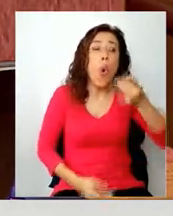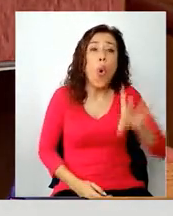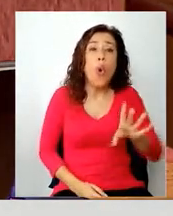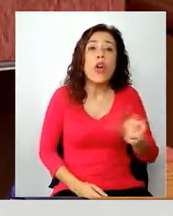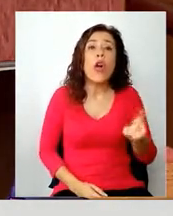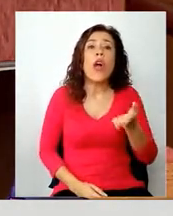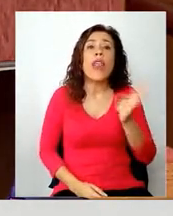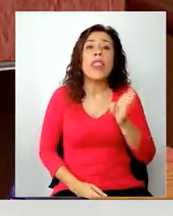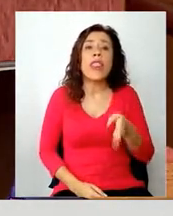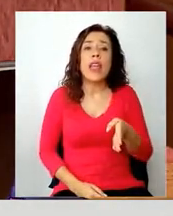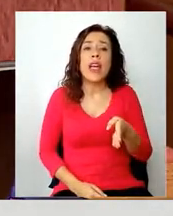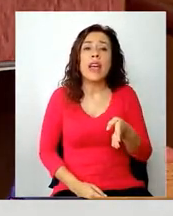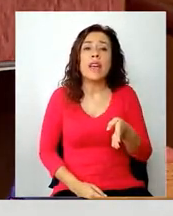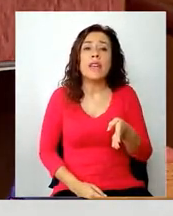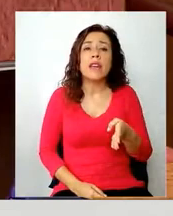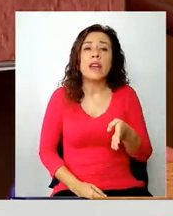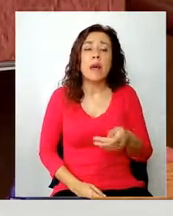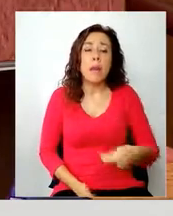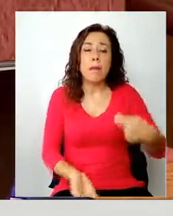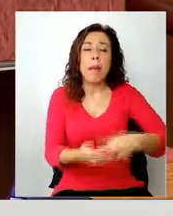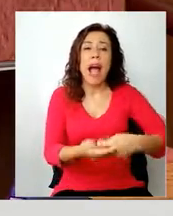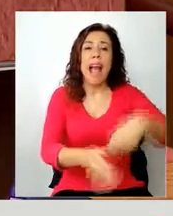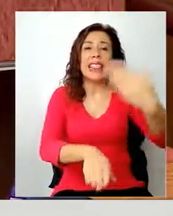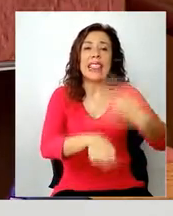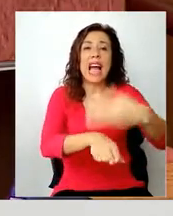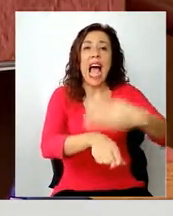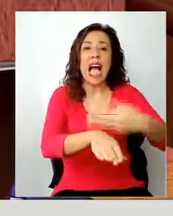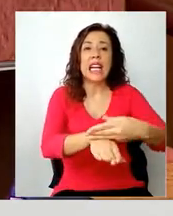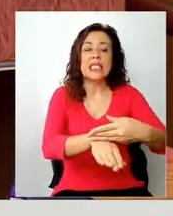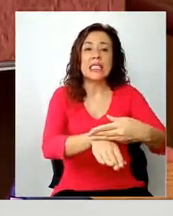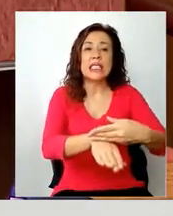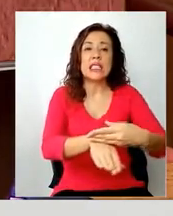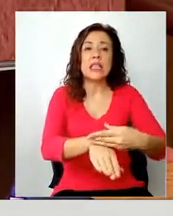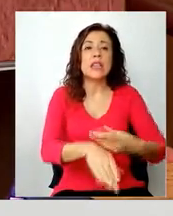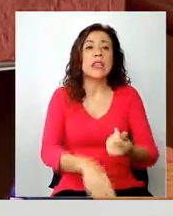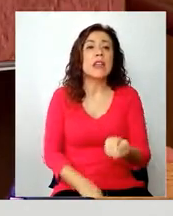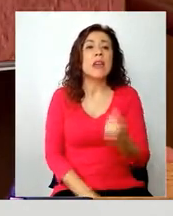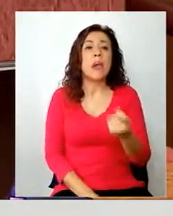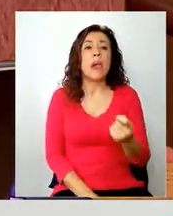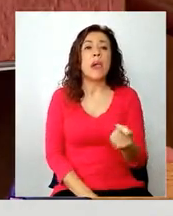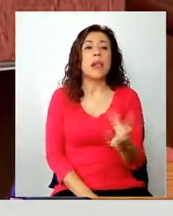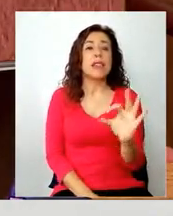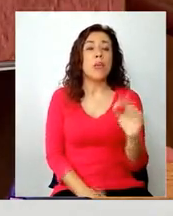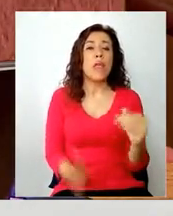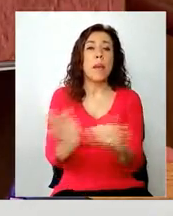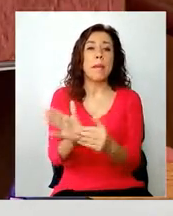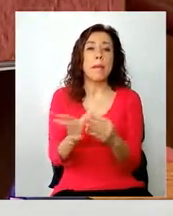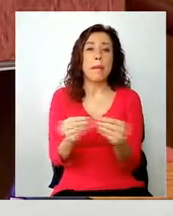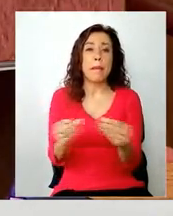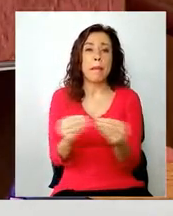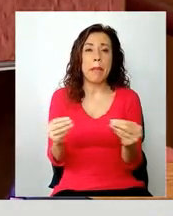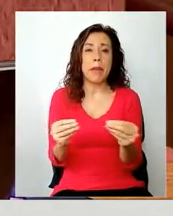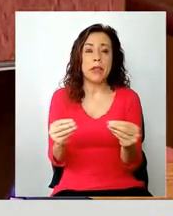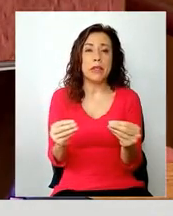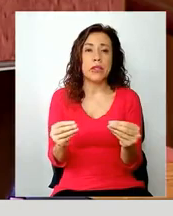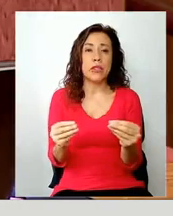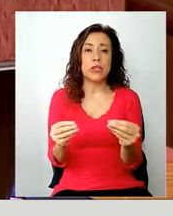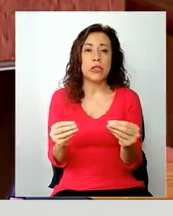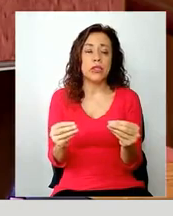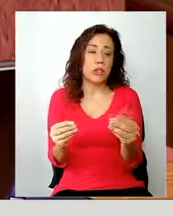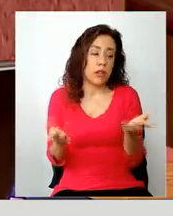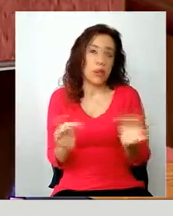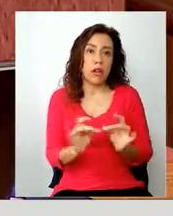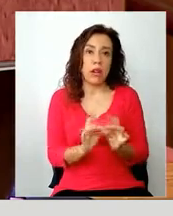cancelación de un taxi cuya tarifa es de 50 mil pesos todo lo cual y a todas luces es